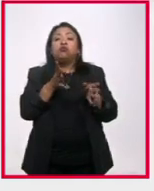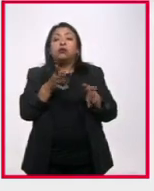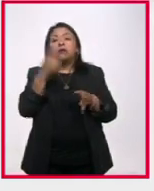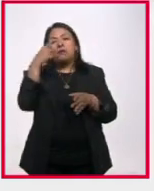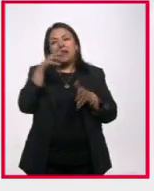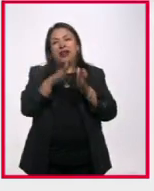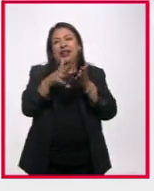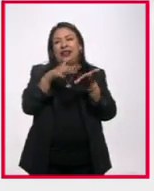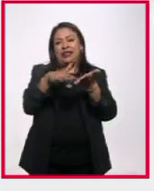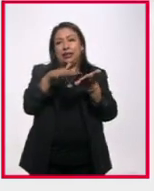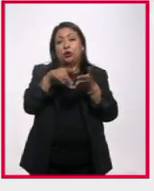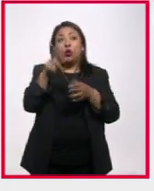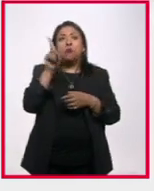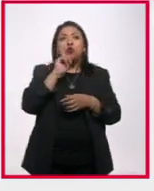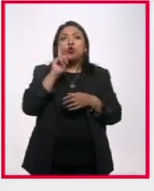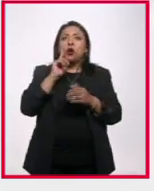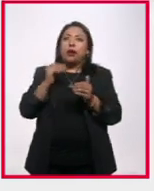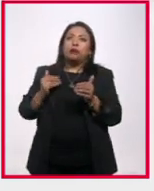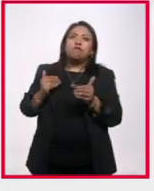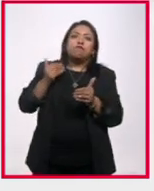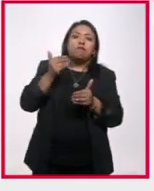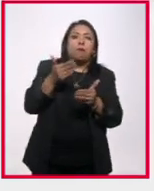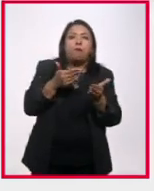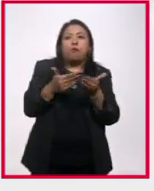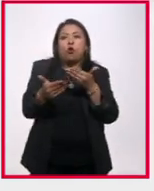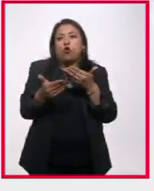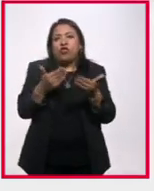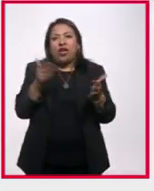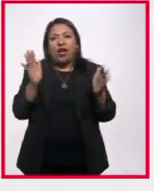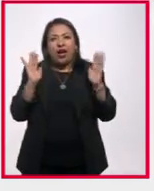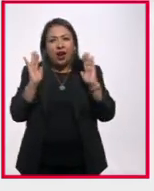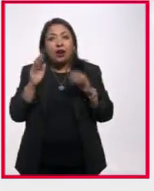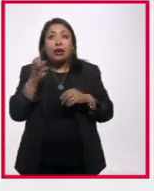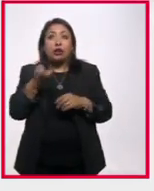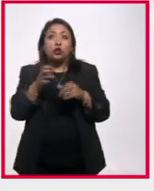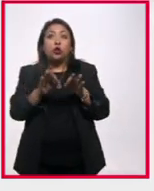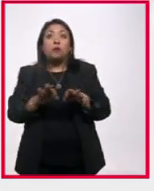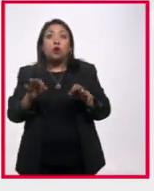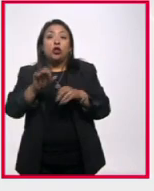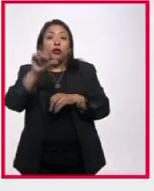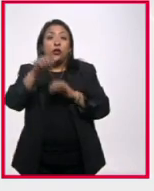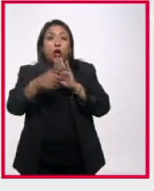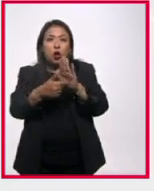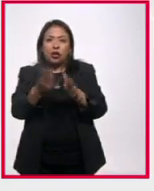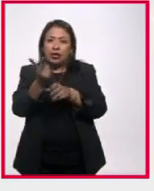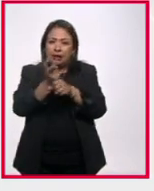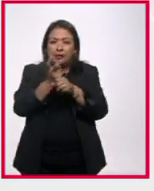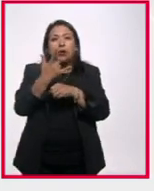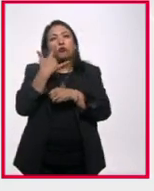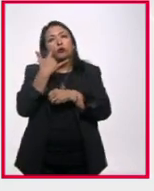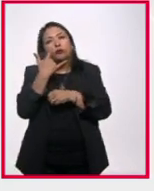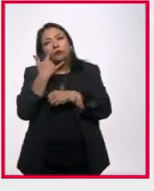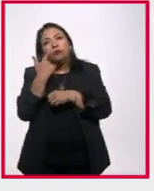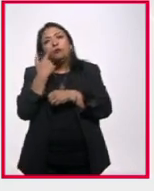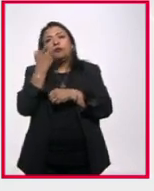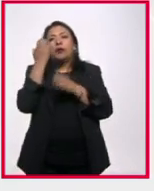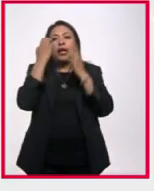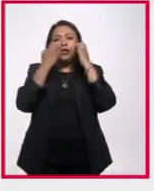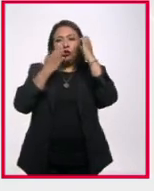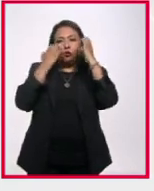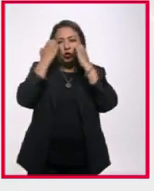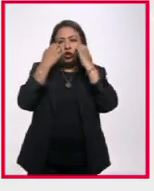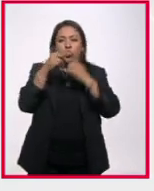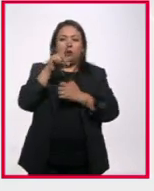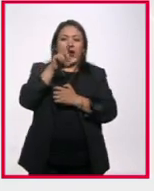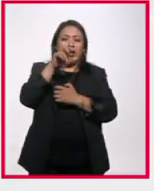literarias. Fue una mujer adelantada a su tiempo, y eso es lo importante hoy en día destacar. Los invitamos a recorrer esta exposición,